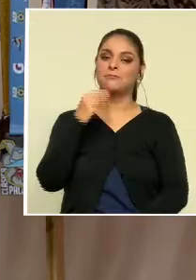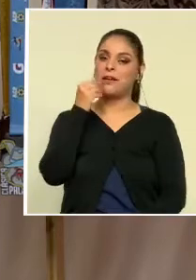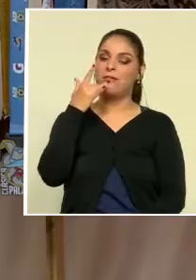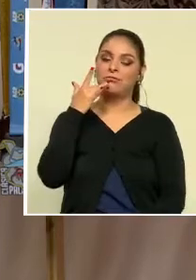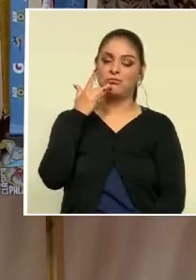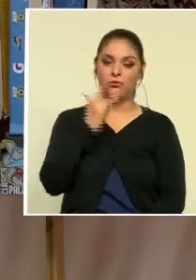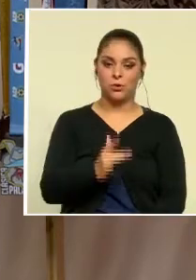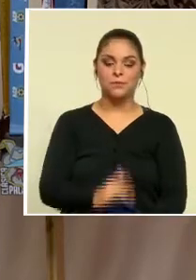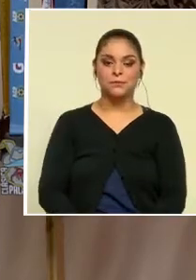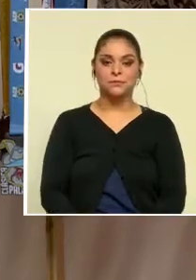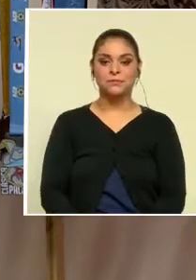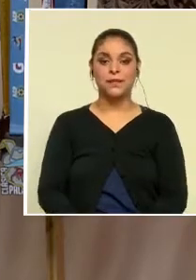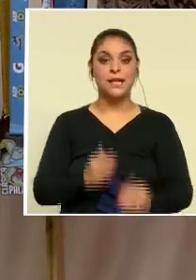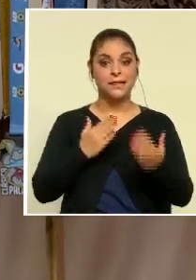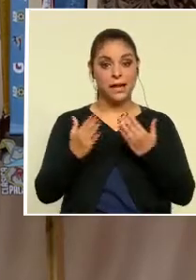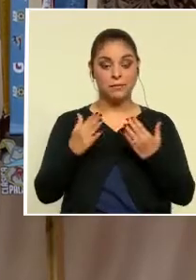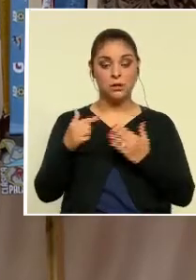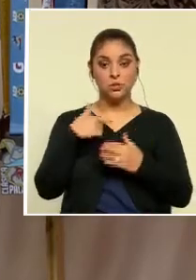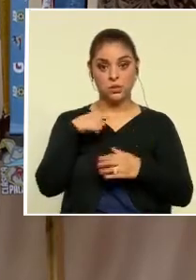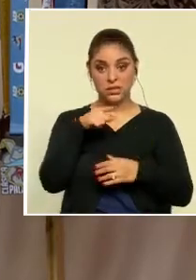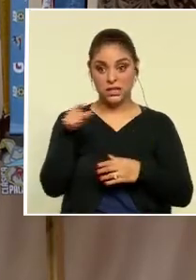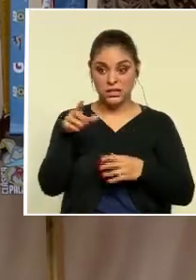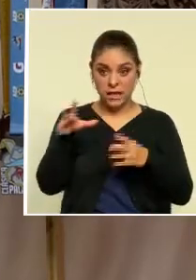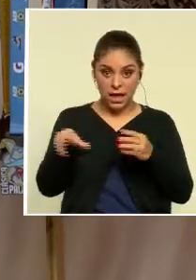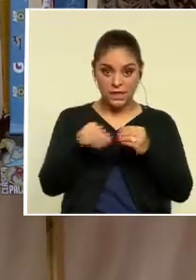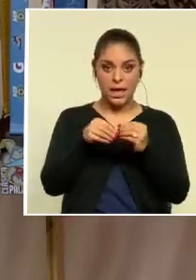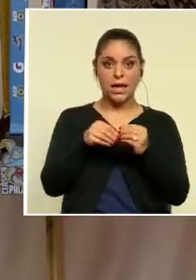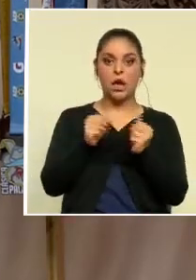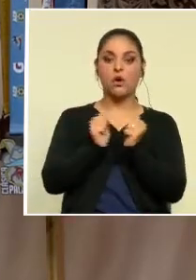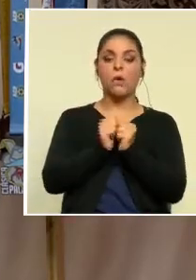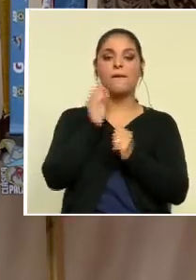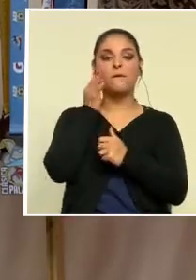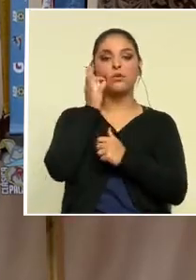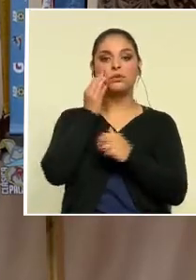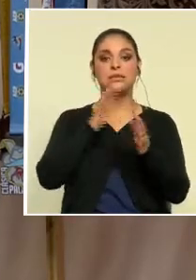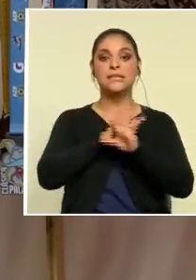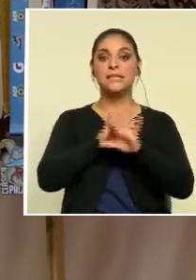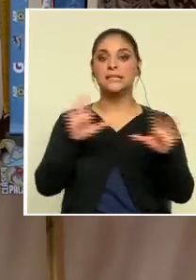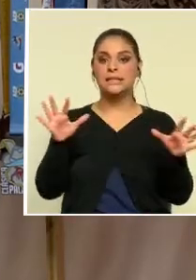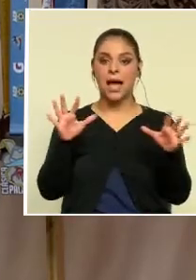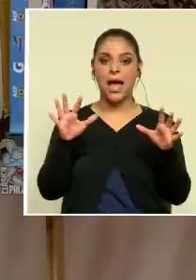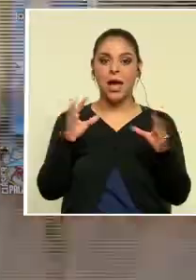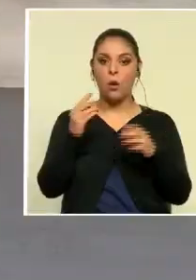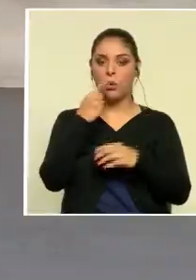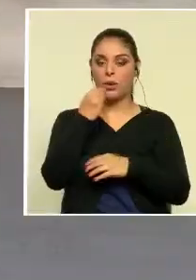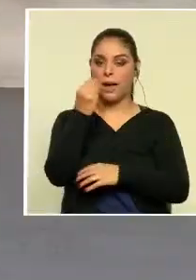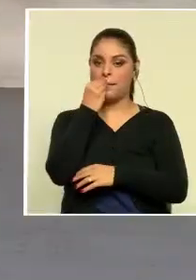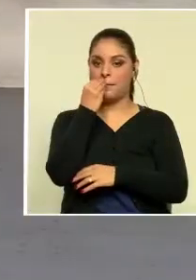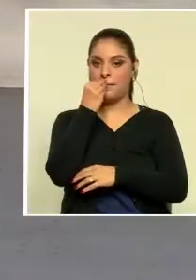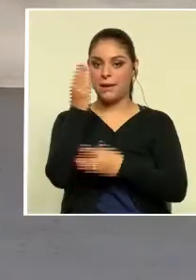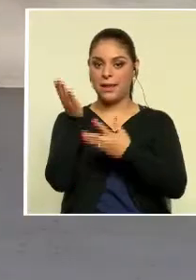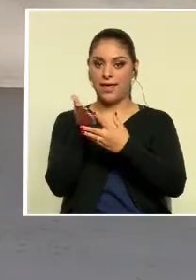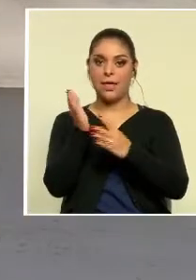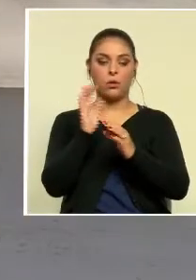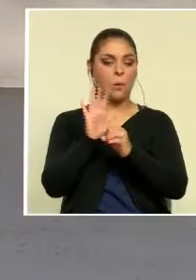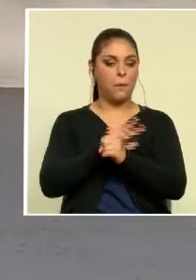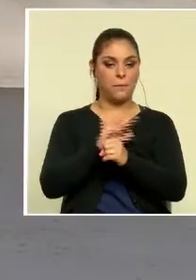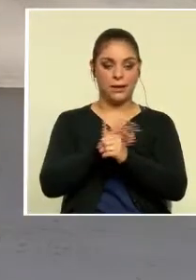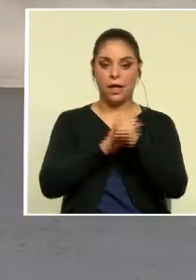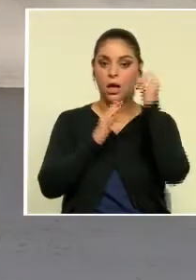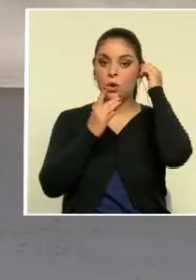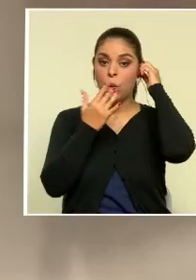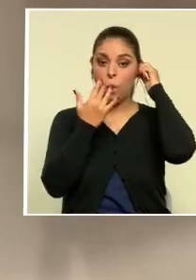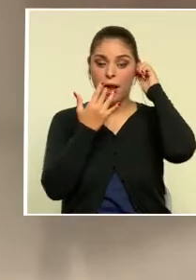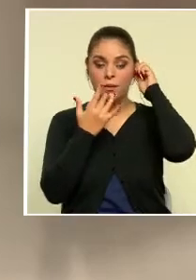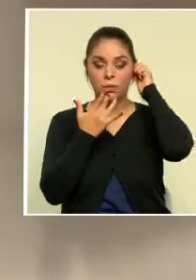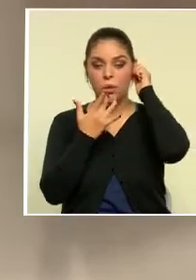y tal vez no le pone a la par unas grutas y ya se la merienda completa qué rico sin ming wang yue lin deliciosos de los